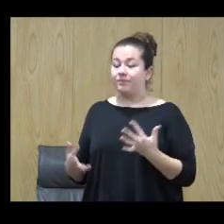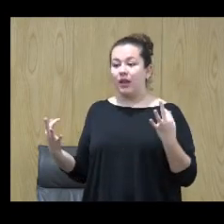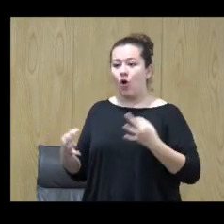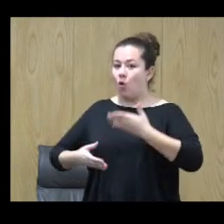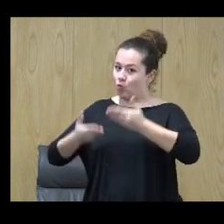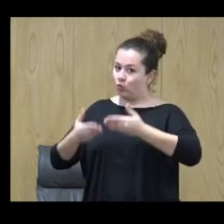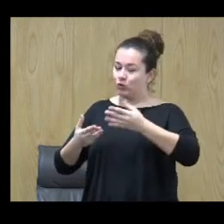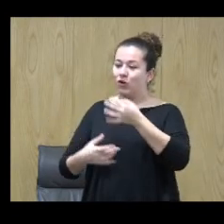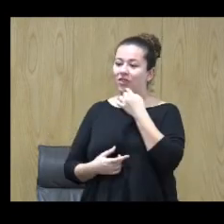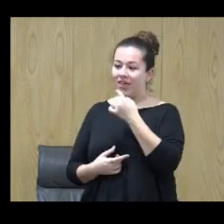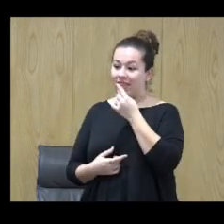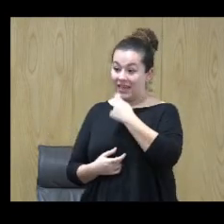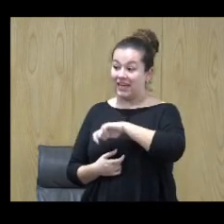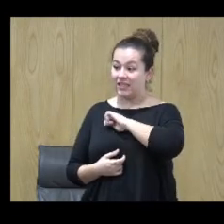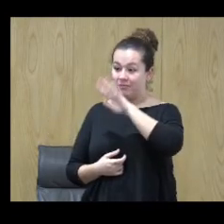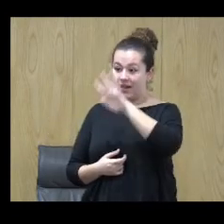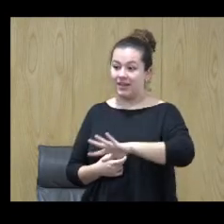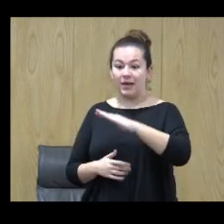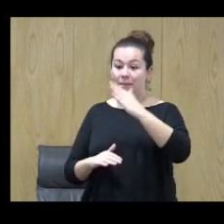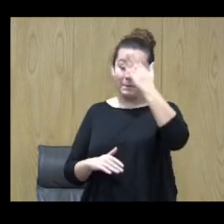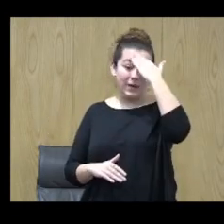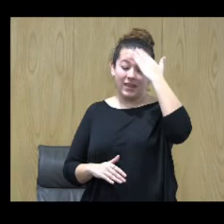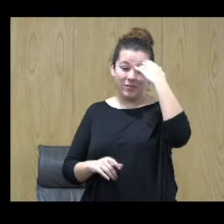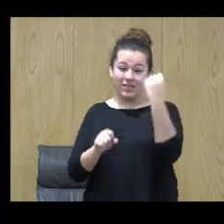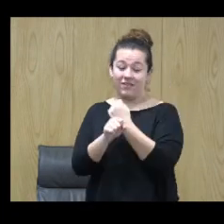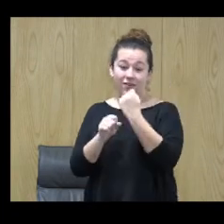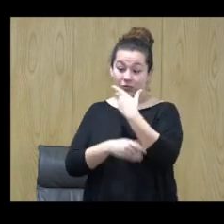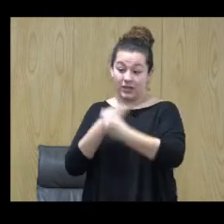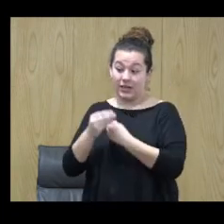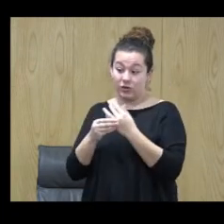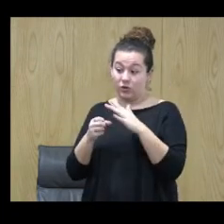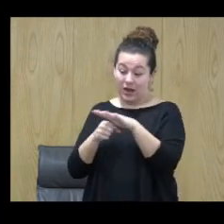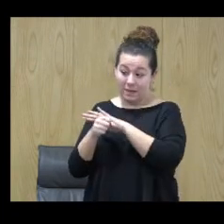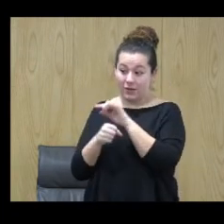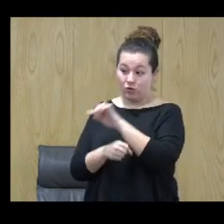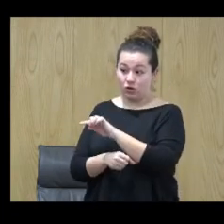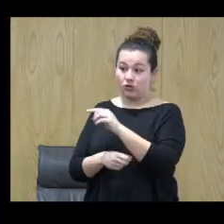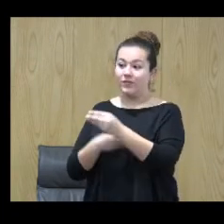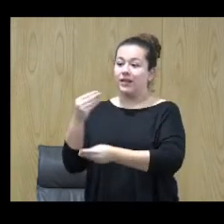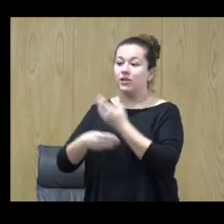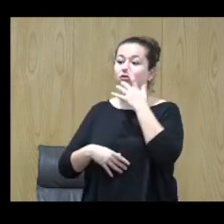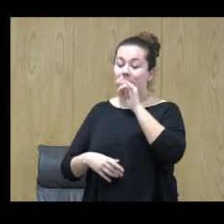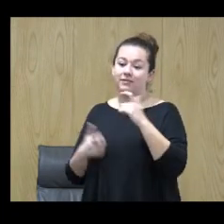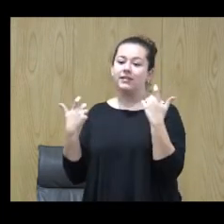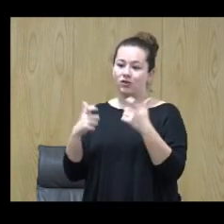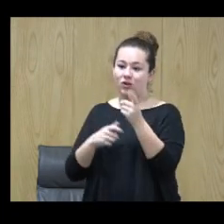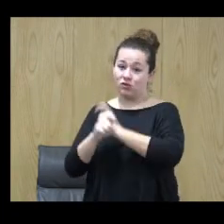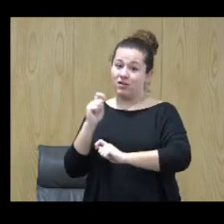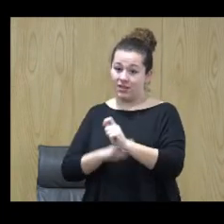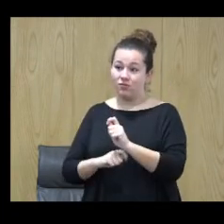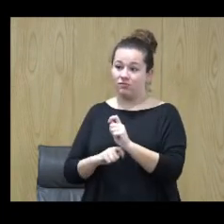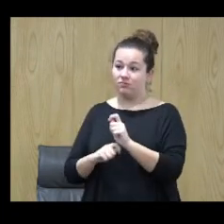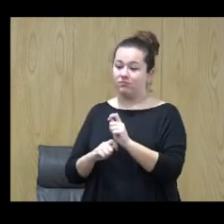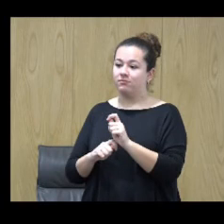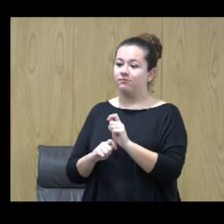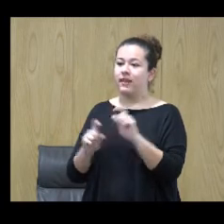en España el principal trabajo que se ha venido desarrollando en este campo lo han realizado el sector asociativo. Entidades como